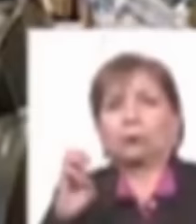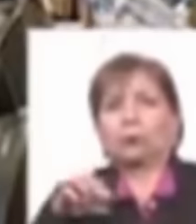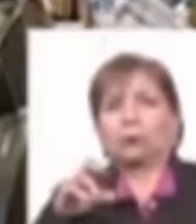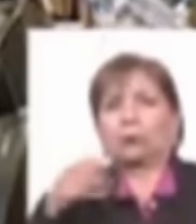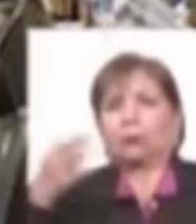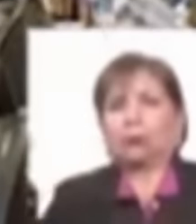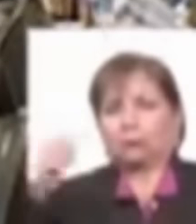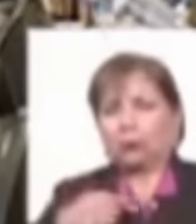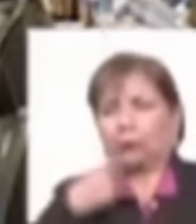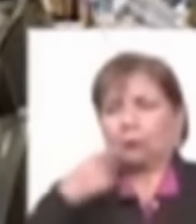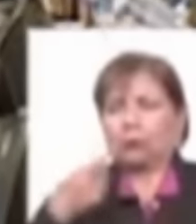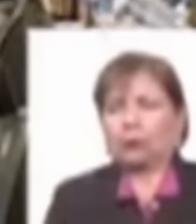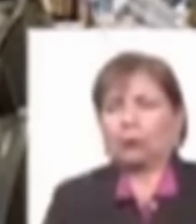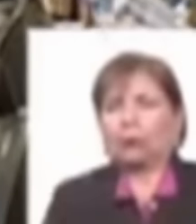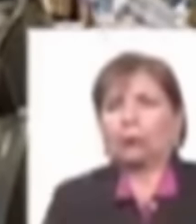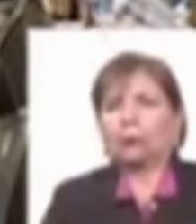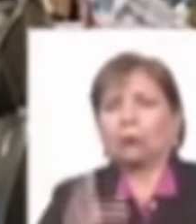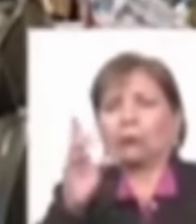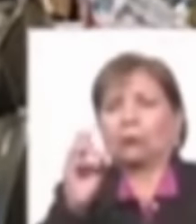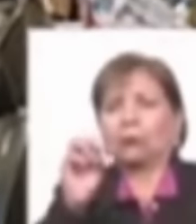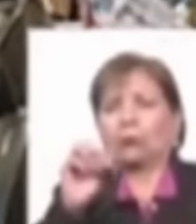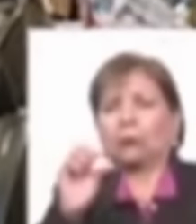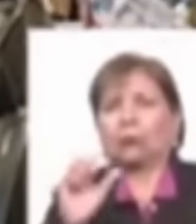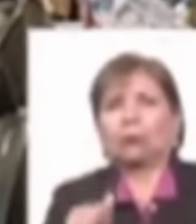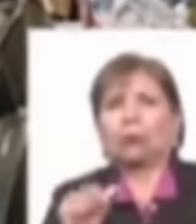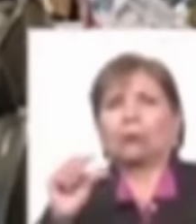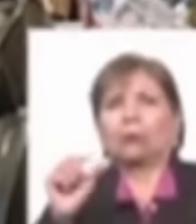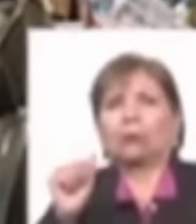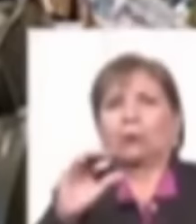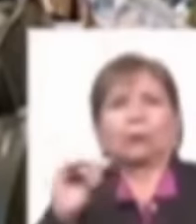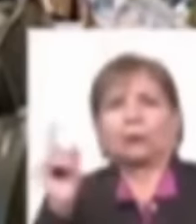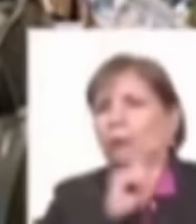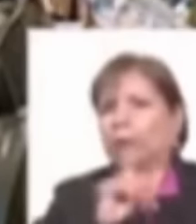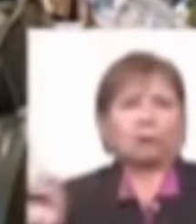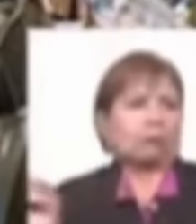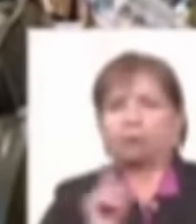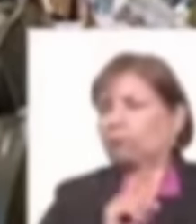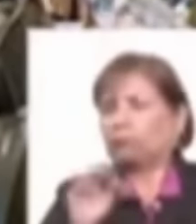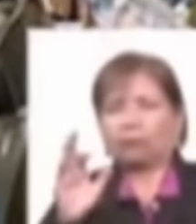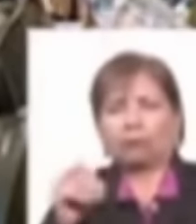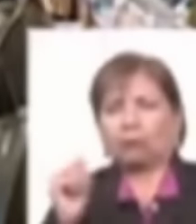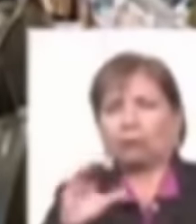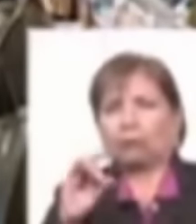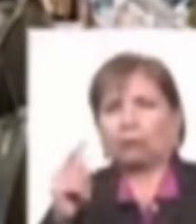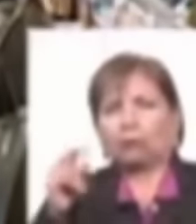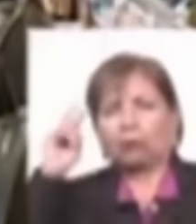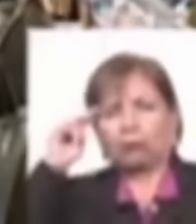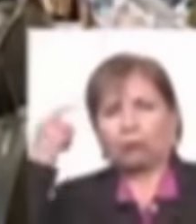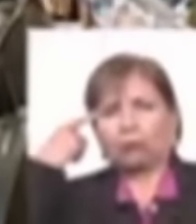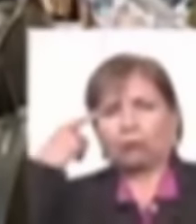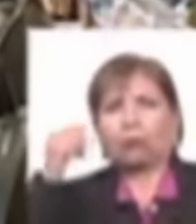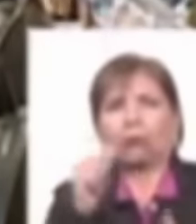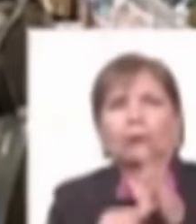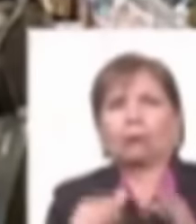sido convocado, lo ha dicho el doctor Domingo García Belaunde, no tiene facultades de manera alguna para interpretar el